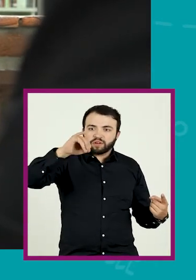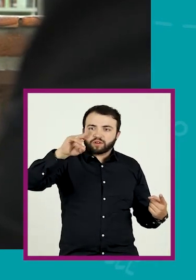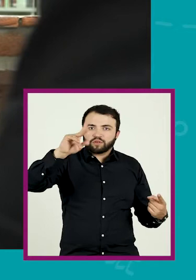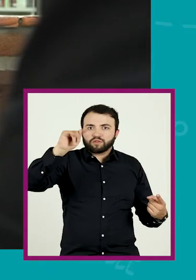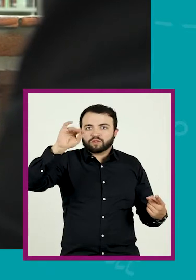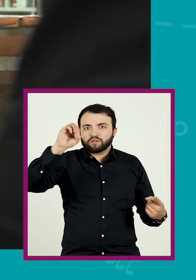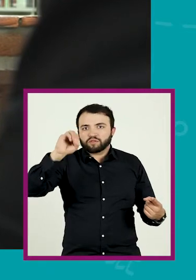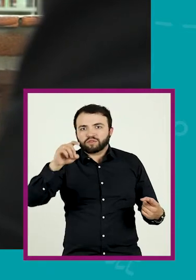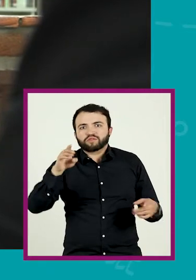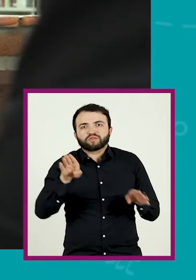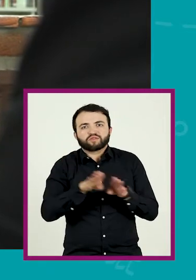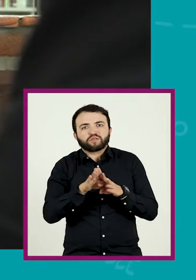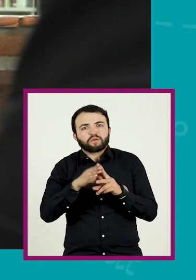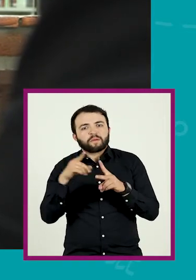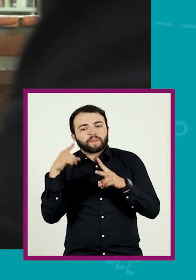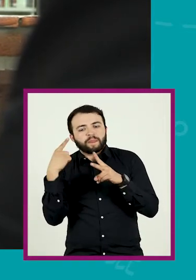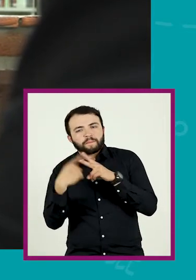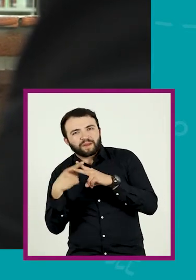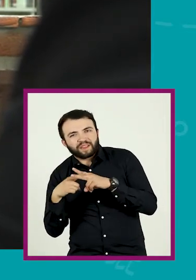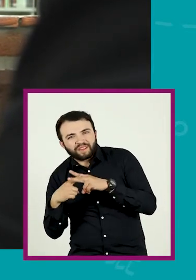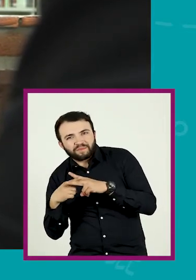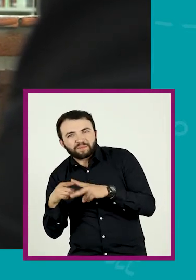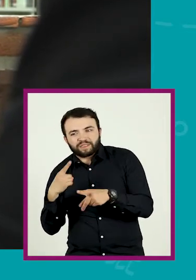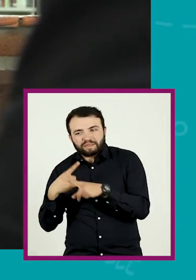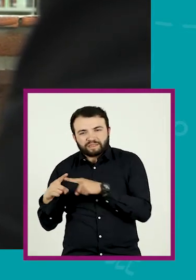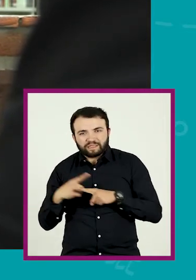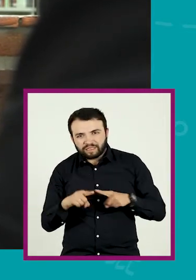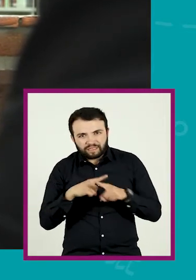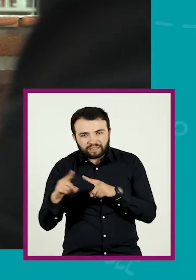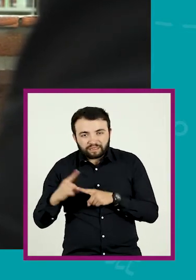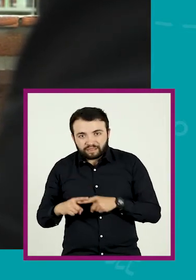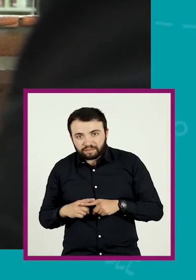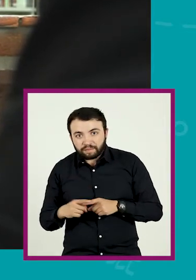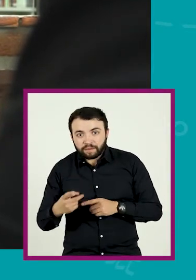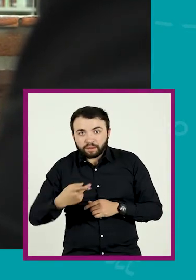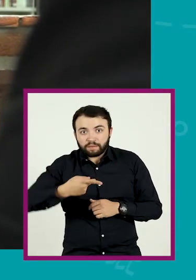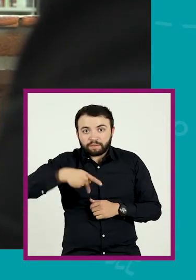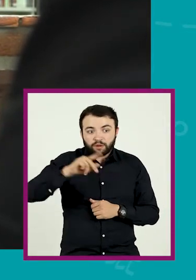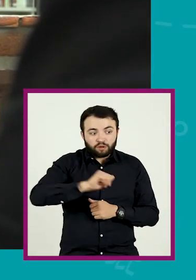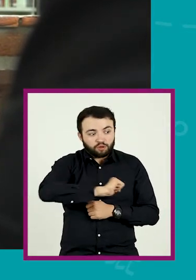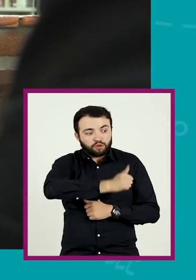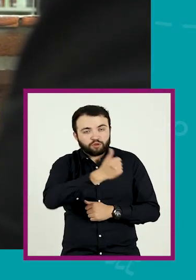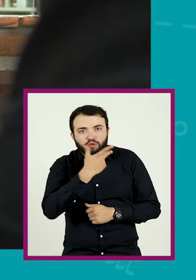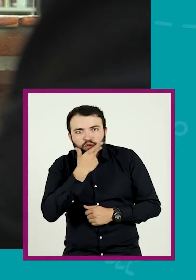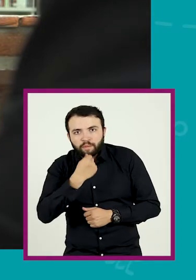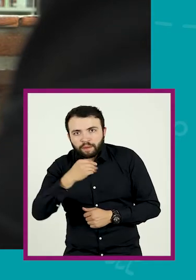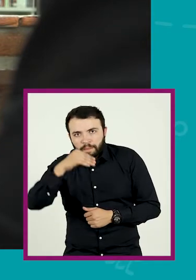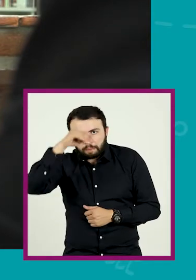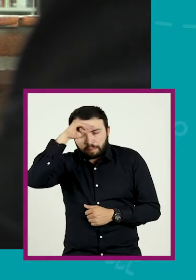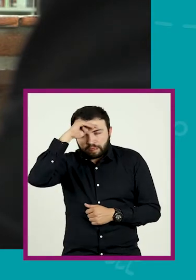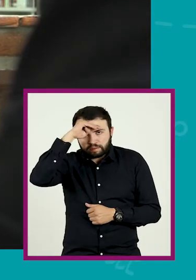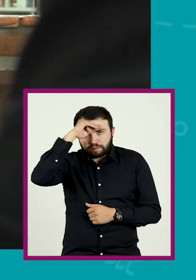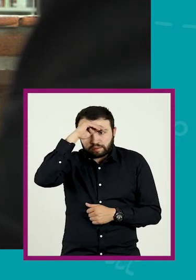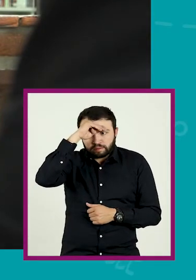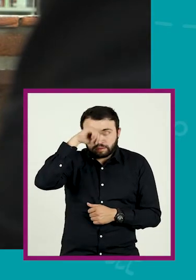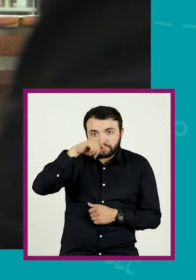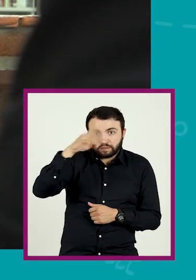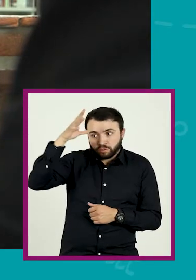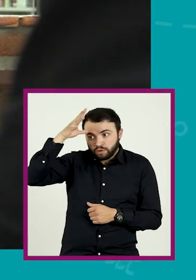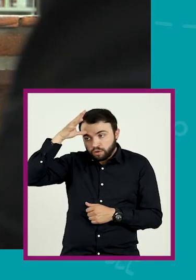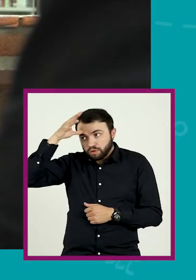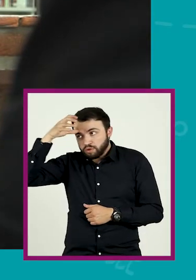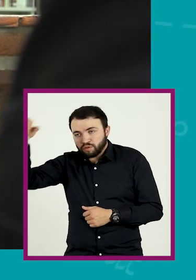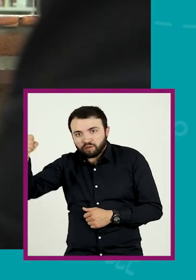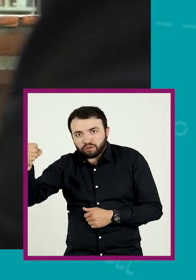Newton y los principios de las matemáticas y de la geometría. Pero Kant piensa que estos conocimientos